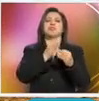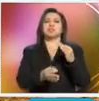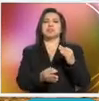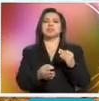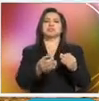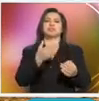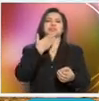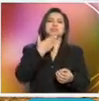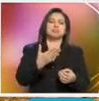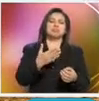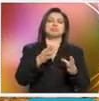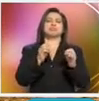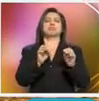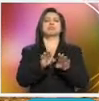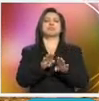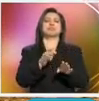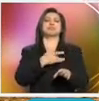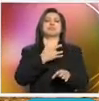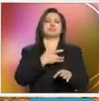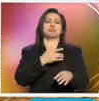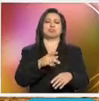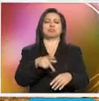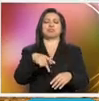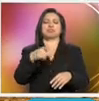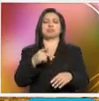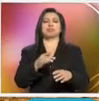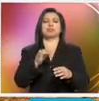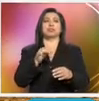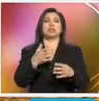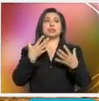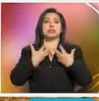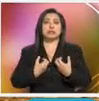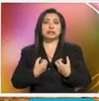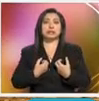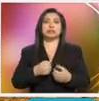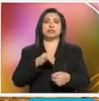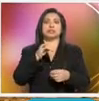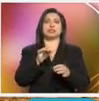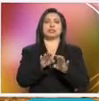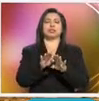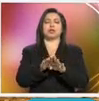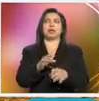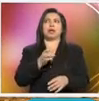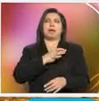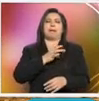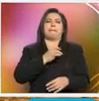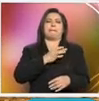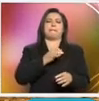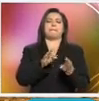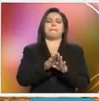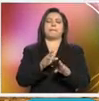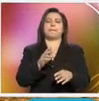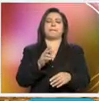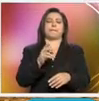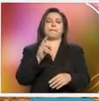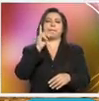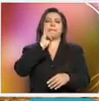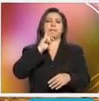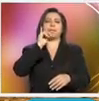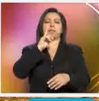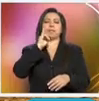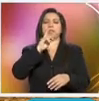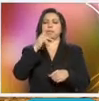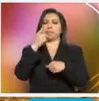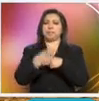suspenso que terror, entonces. Es mucho más suspenso que terror. Sí, hay un par de brincos, pero sí es más suspenso que terror. Por lo que dices, el final ha de estar debatible.